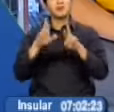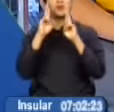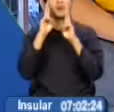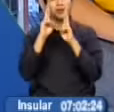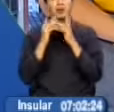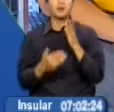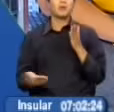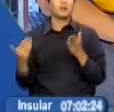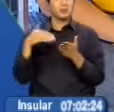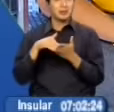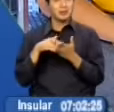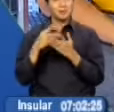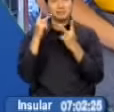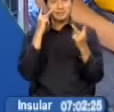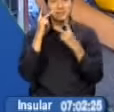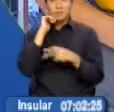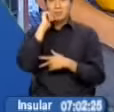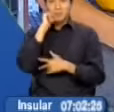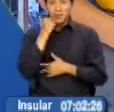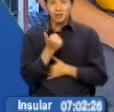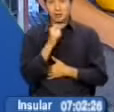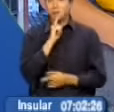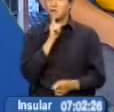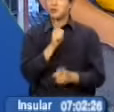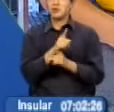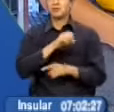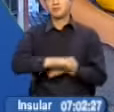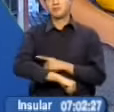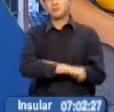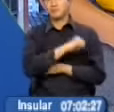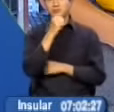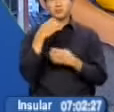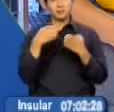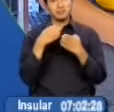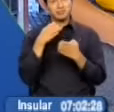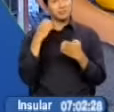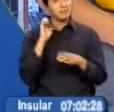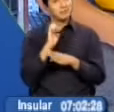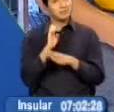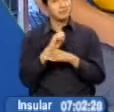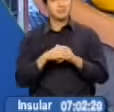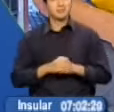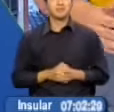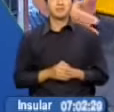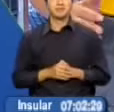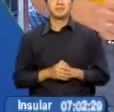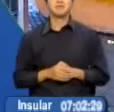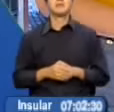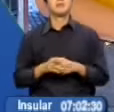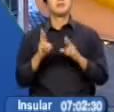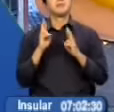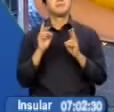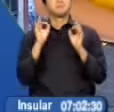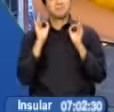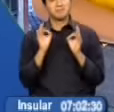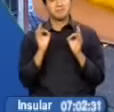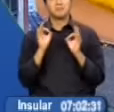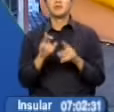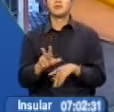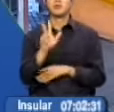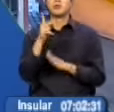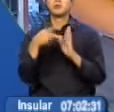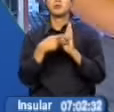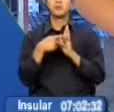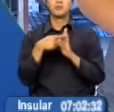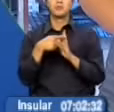nos encontremos más tarde y mañana por supuesto con una victoria del equipo de todos así es y espero que sea si diego valencia y que esos tres puntos se